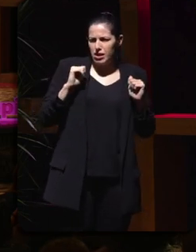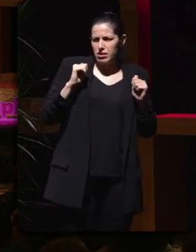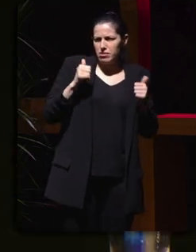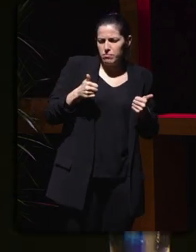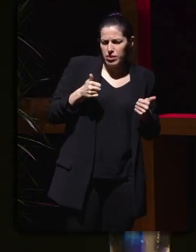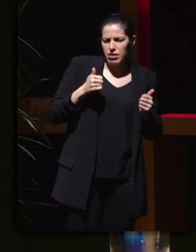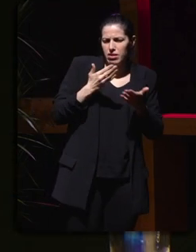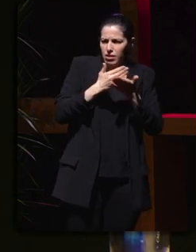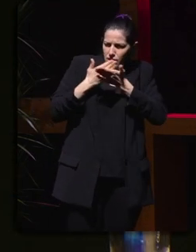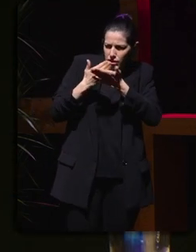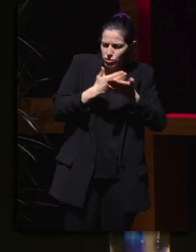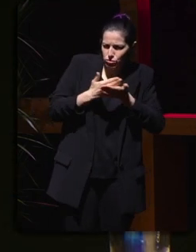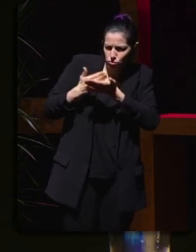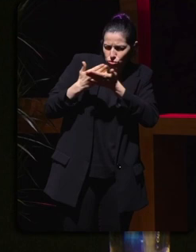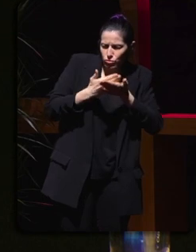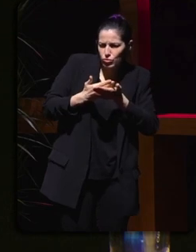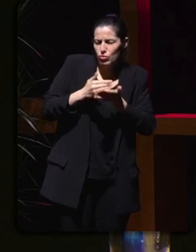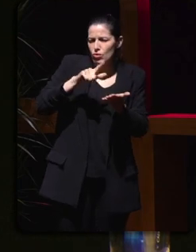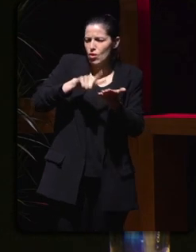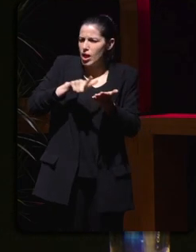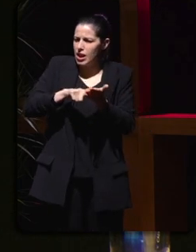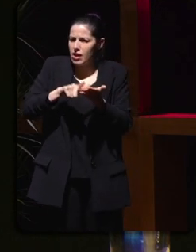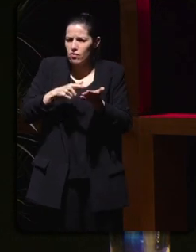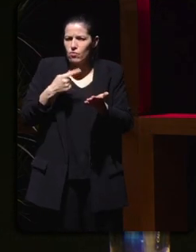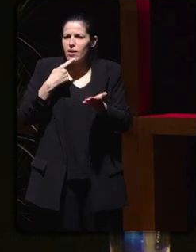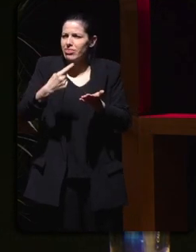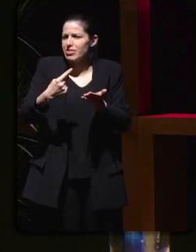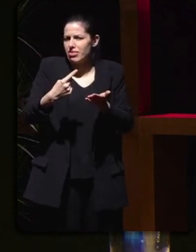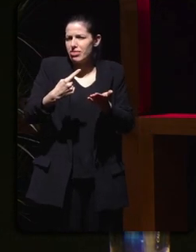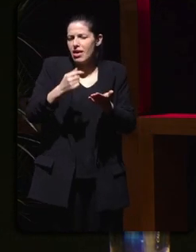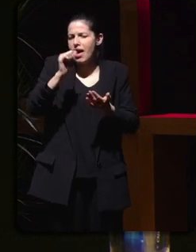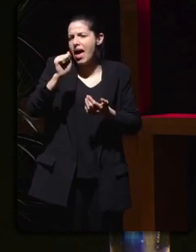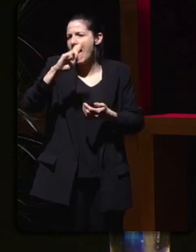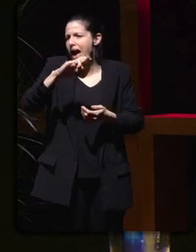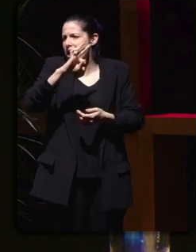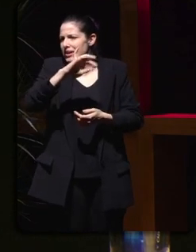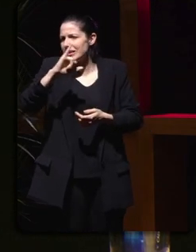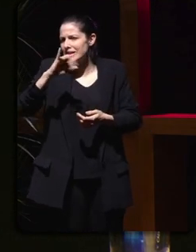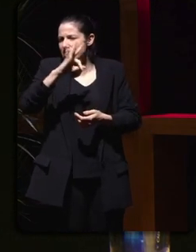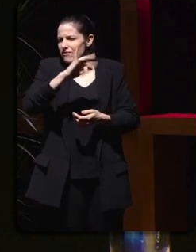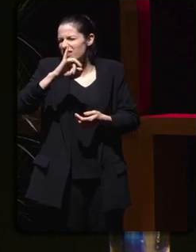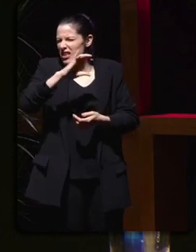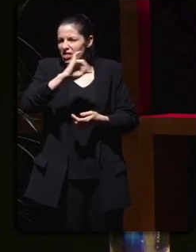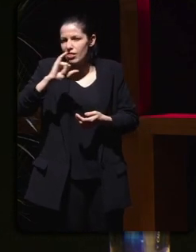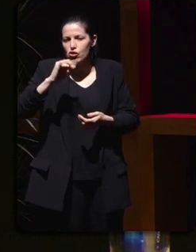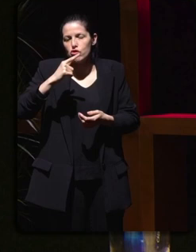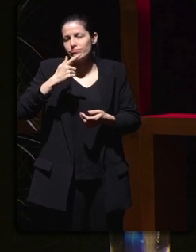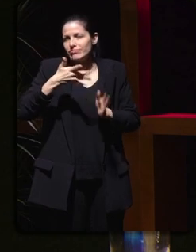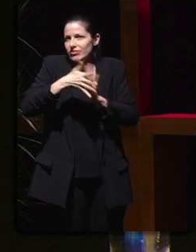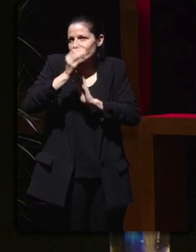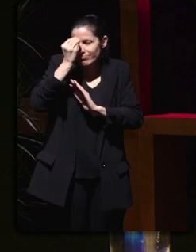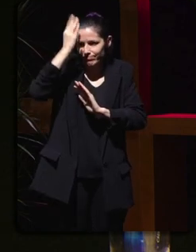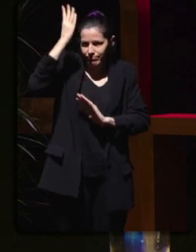este maravilloso artificio de la lengua y esa frase del prólogo de la gramática ha seguido en todas las gramáticas